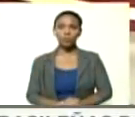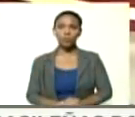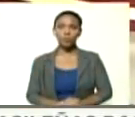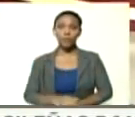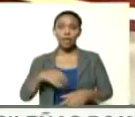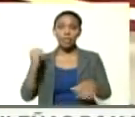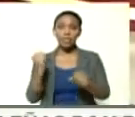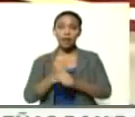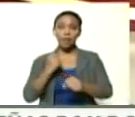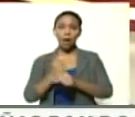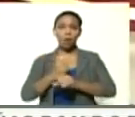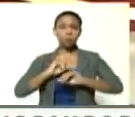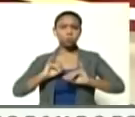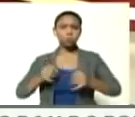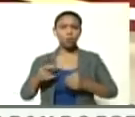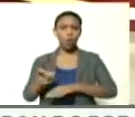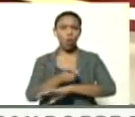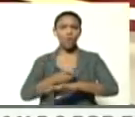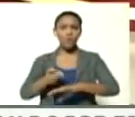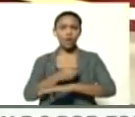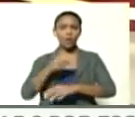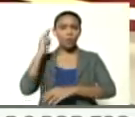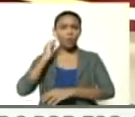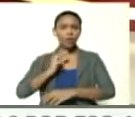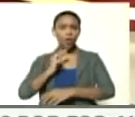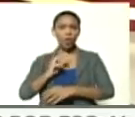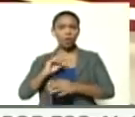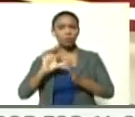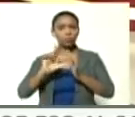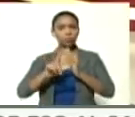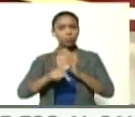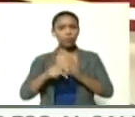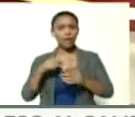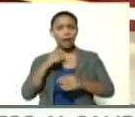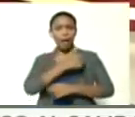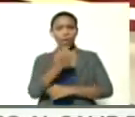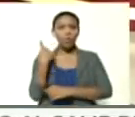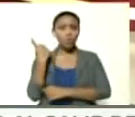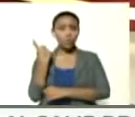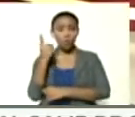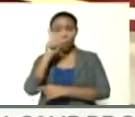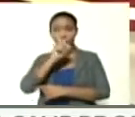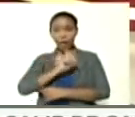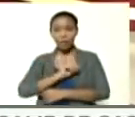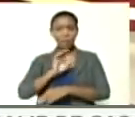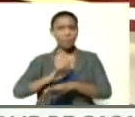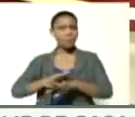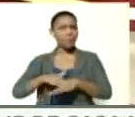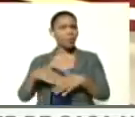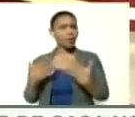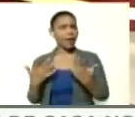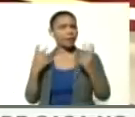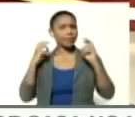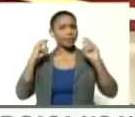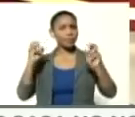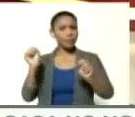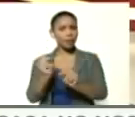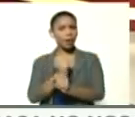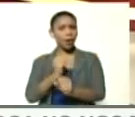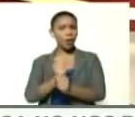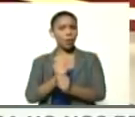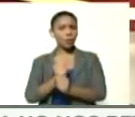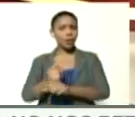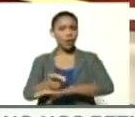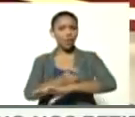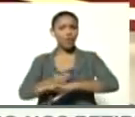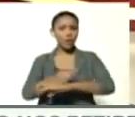Trabajo incansable que ha hecho el gobierno bolivariano durante todos y cada uno de estos años, porque ha sido titánica la labor del gobierno